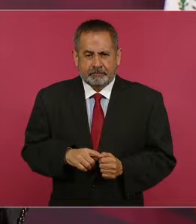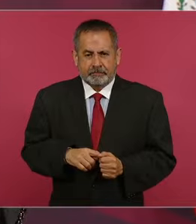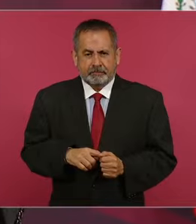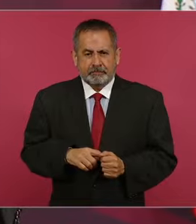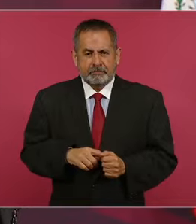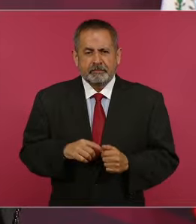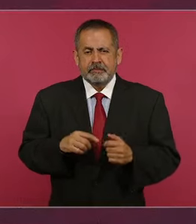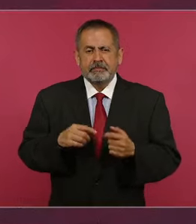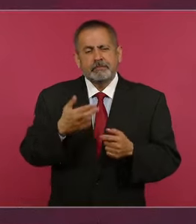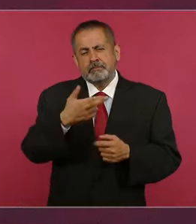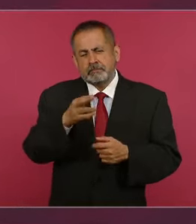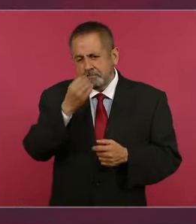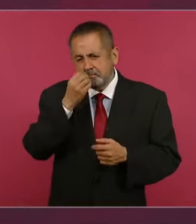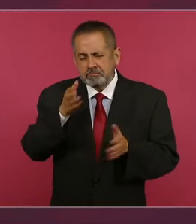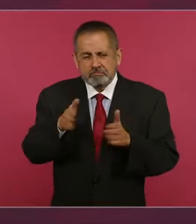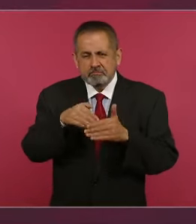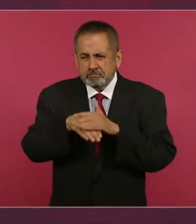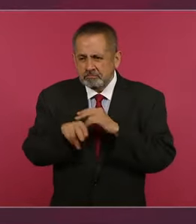pequeñas fondas,